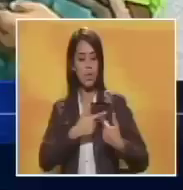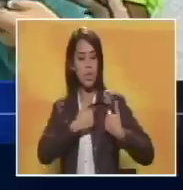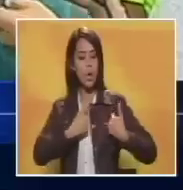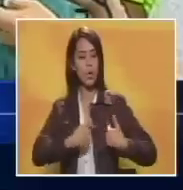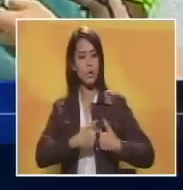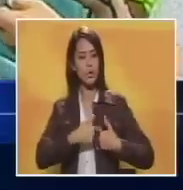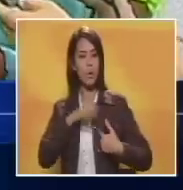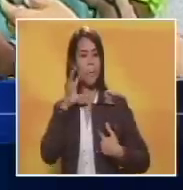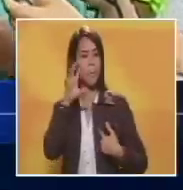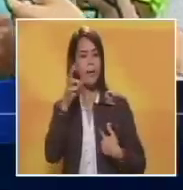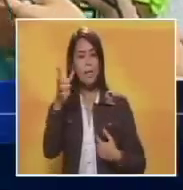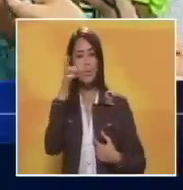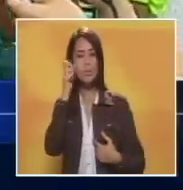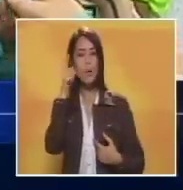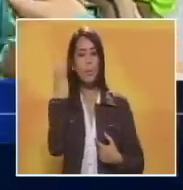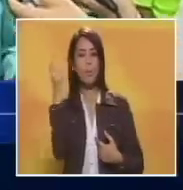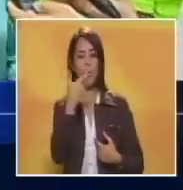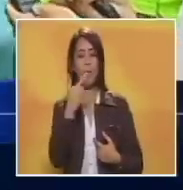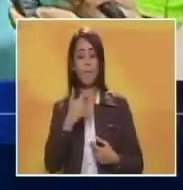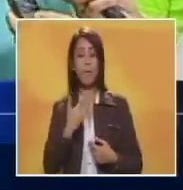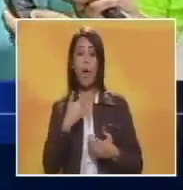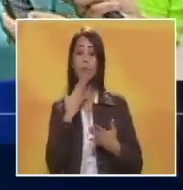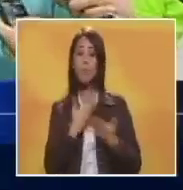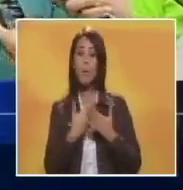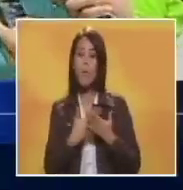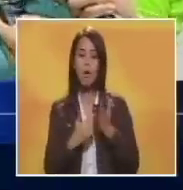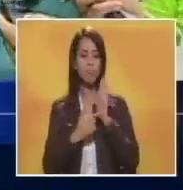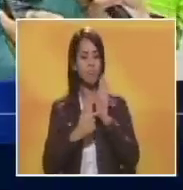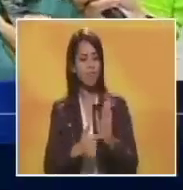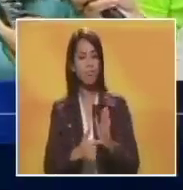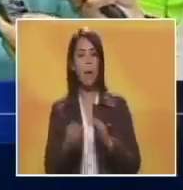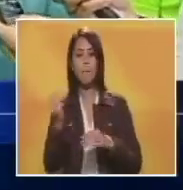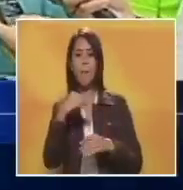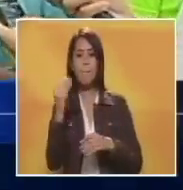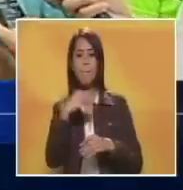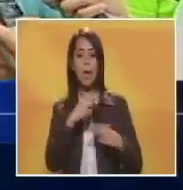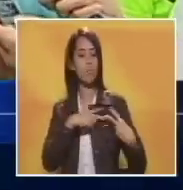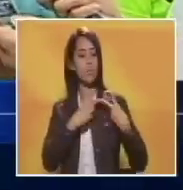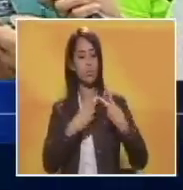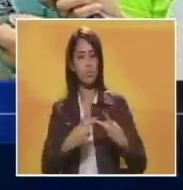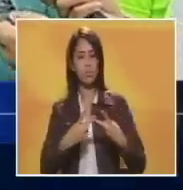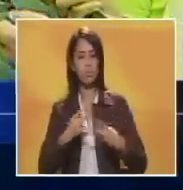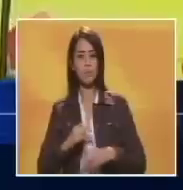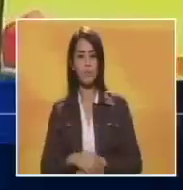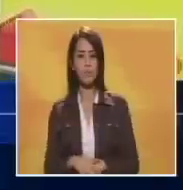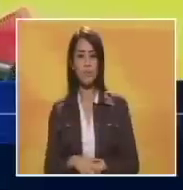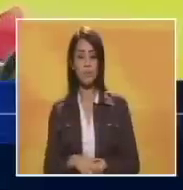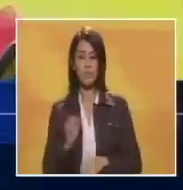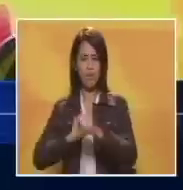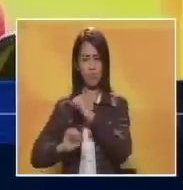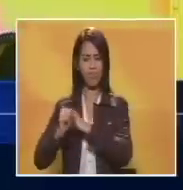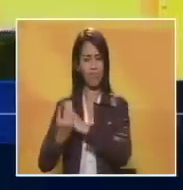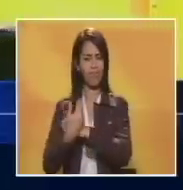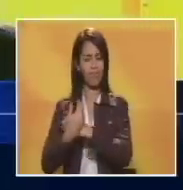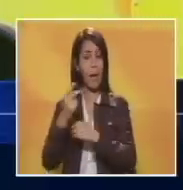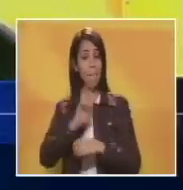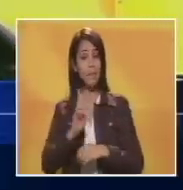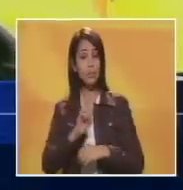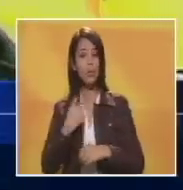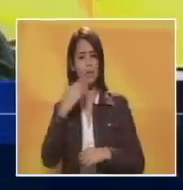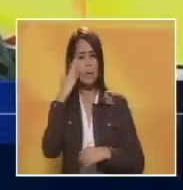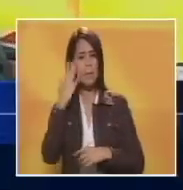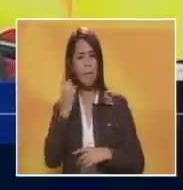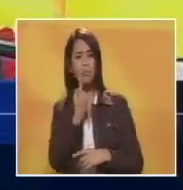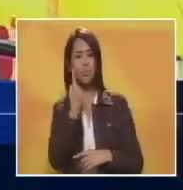de la patria, a escuchar al pueblo, a llevar nuestras propuestas, a sumar voluntades. Frente a las amenazas que hoy tiene Venezuela, sabemos